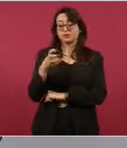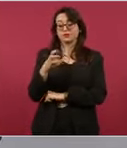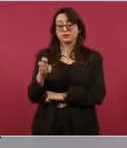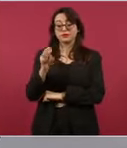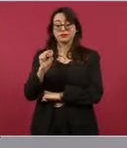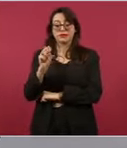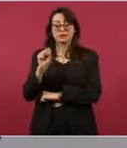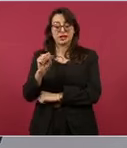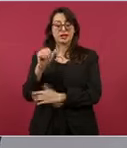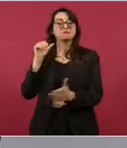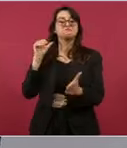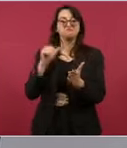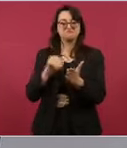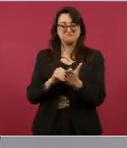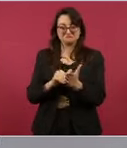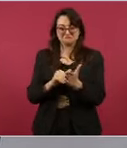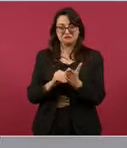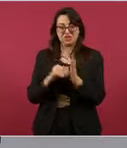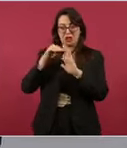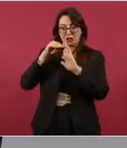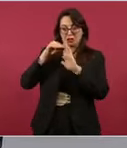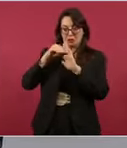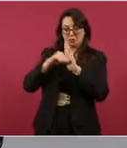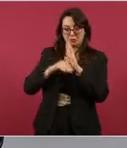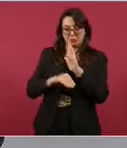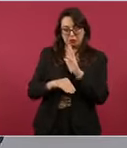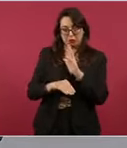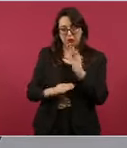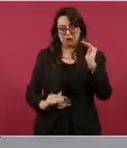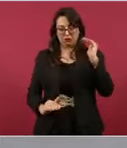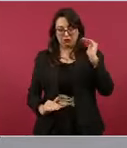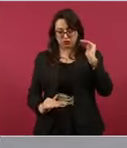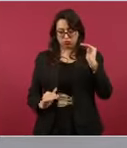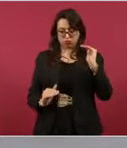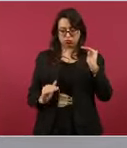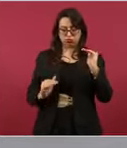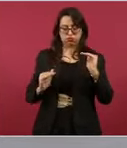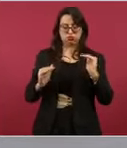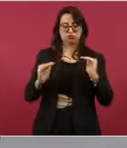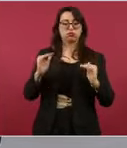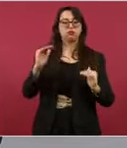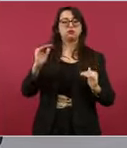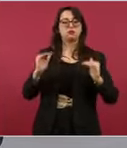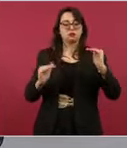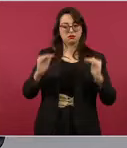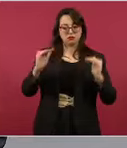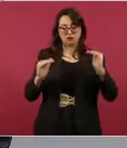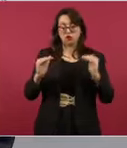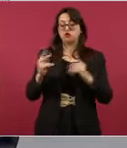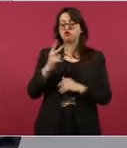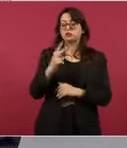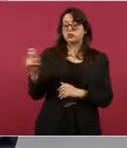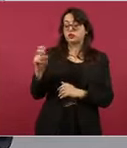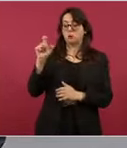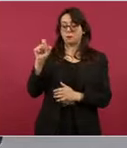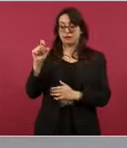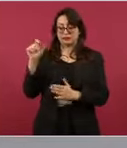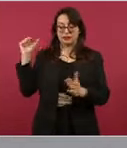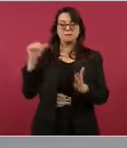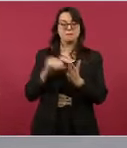360.000 han compensado la declinación de campos maduros y 220.000 representan un incremento